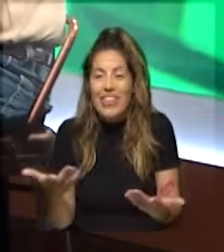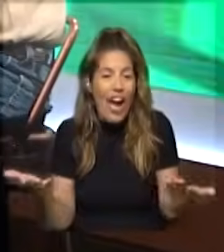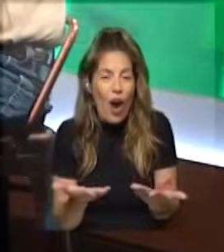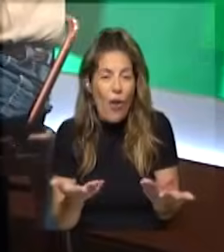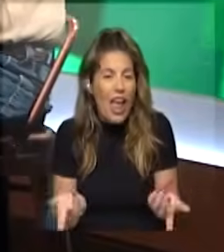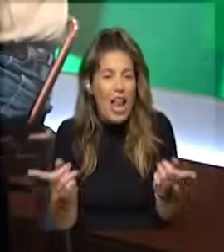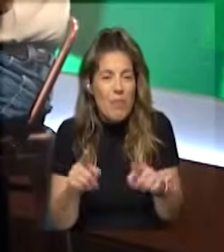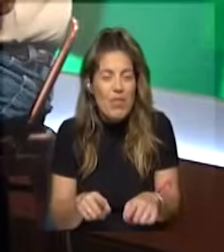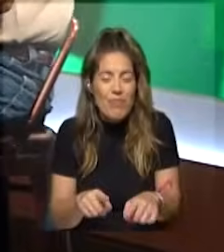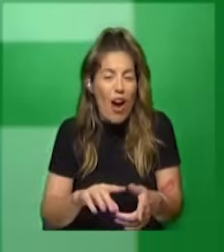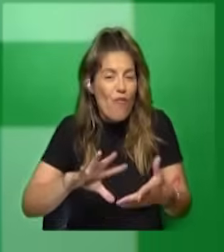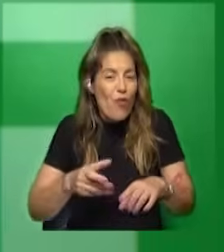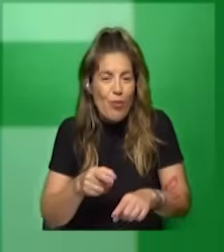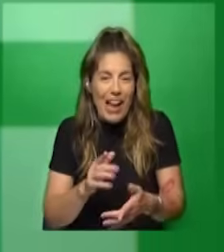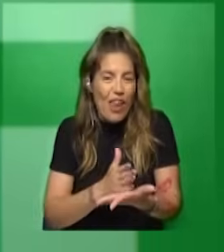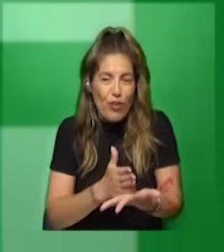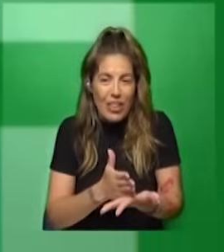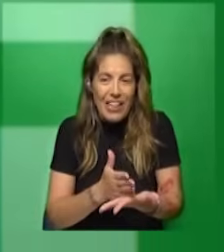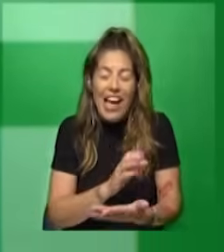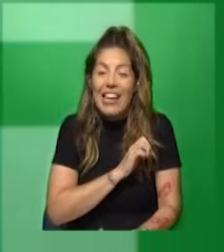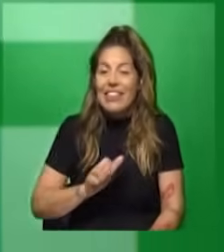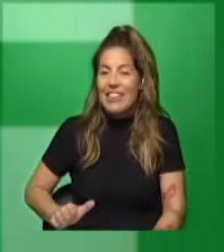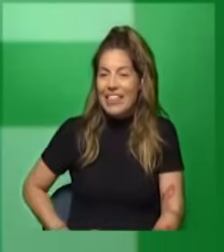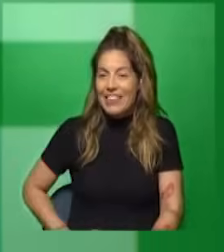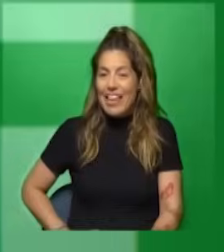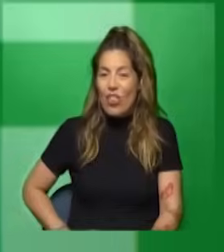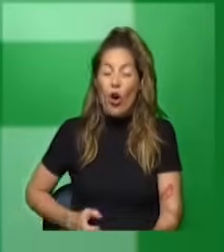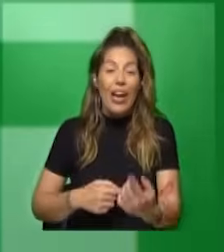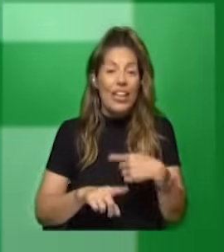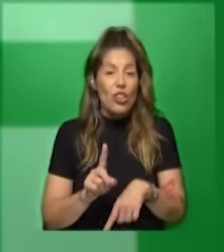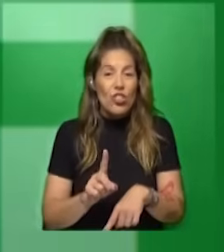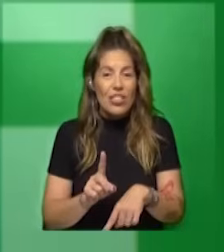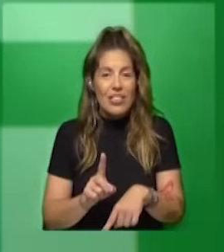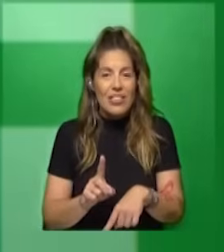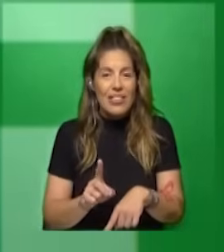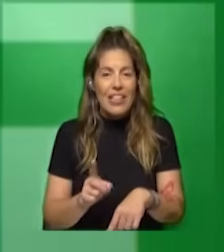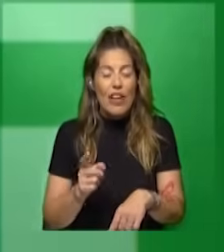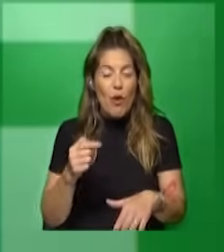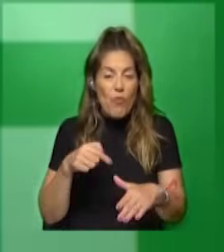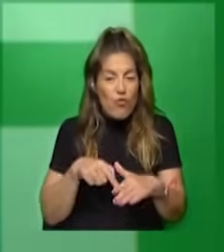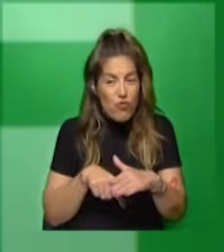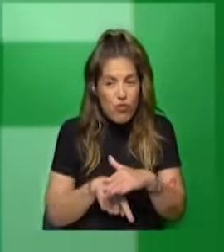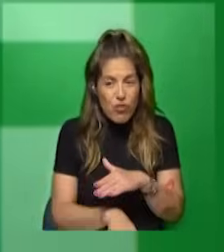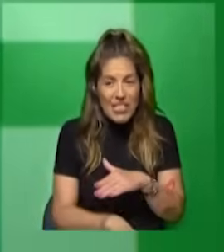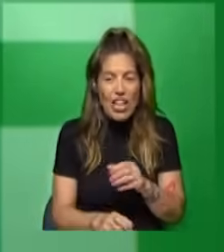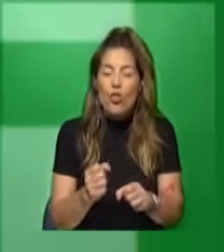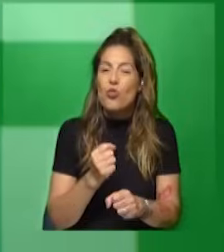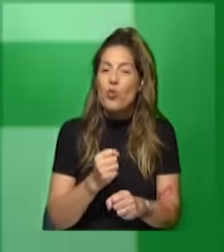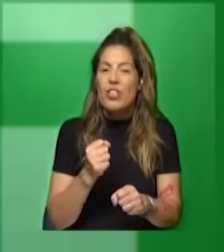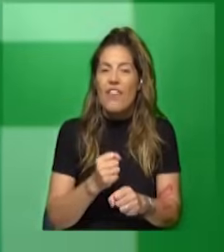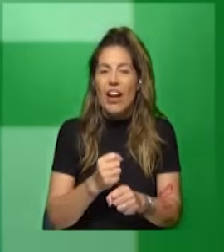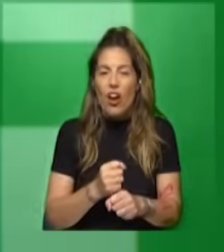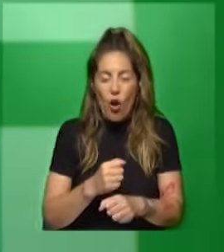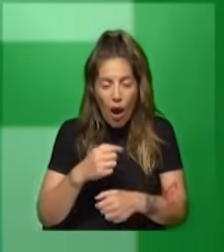mismo sentido. Y el Estado como tal, que fue profundizando su trabajo en el curso